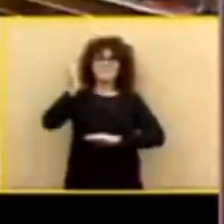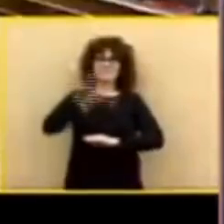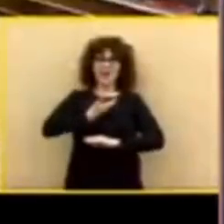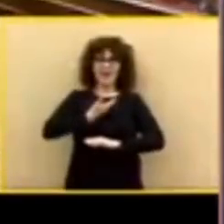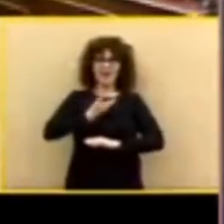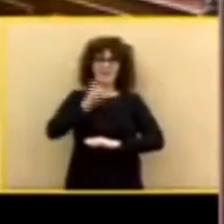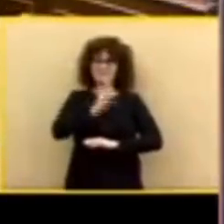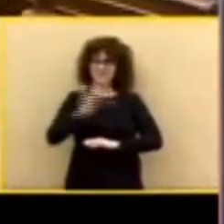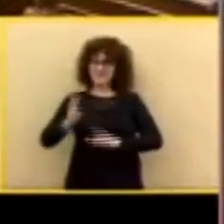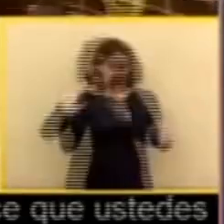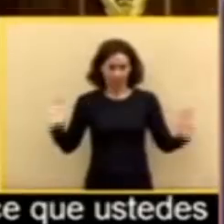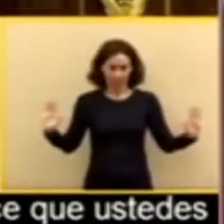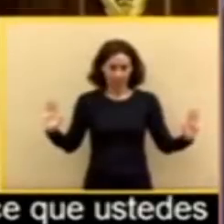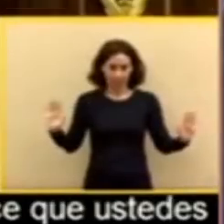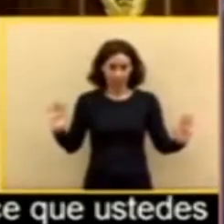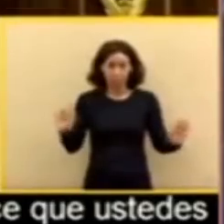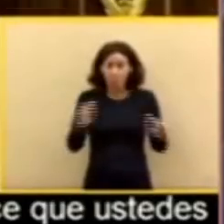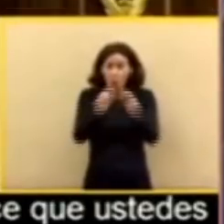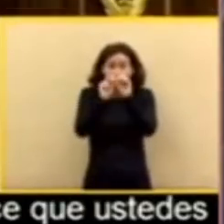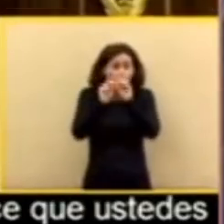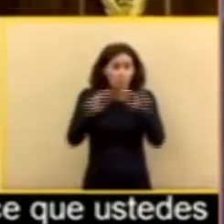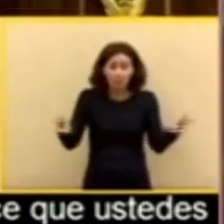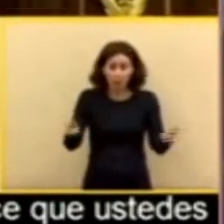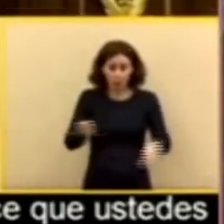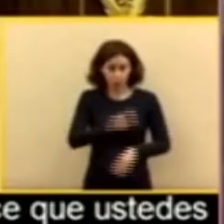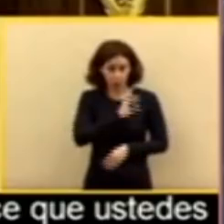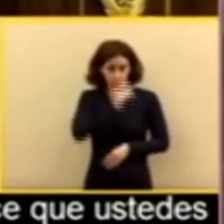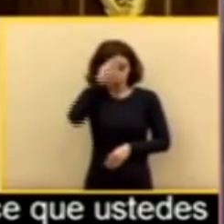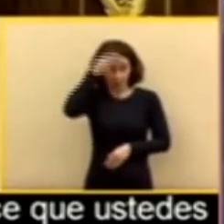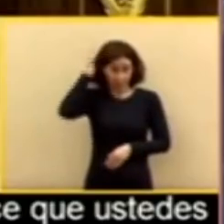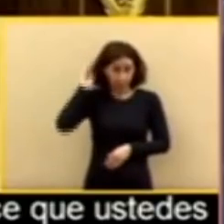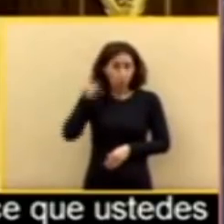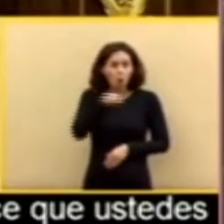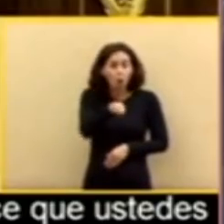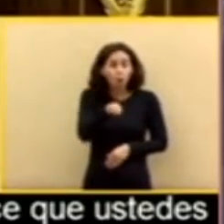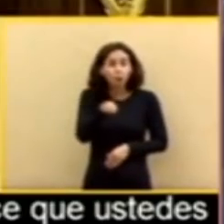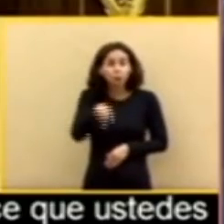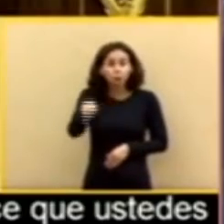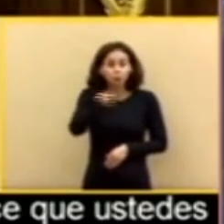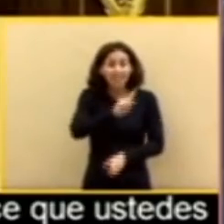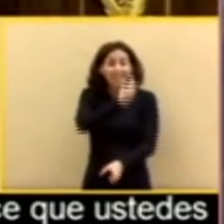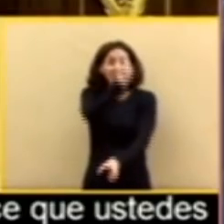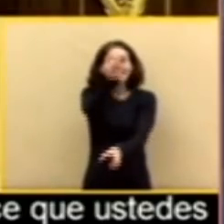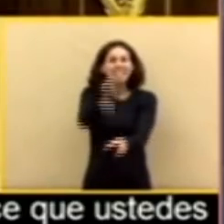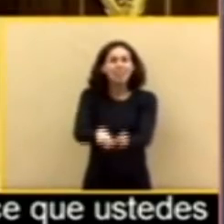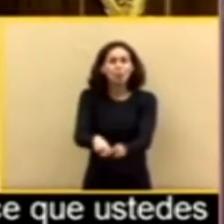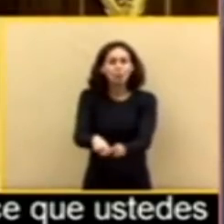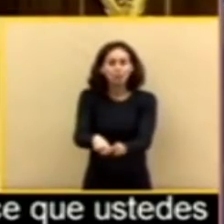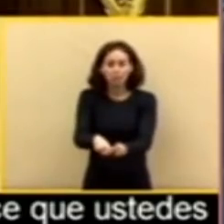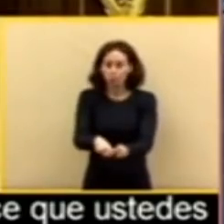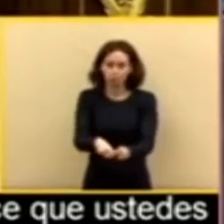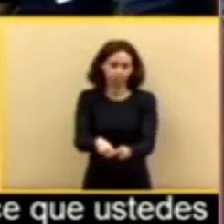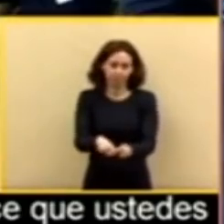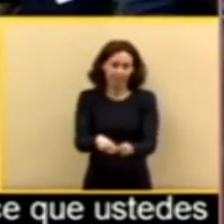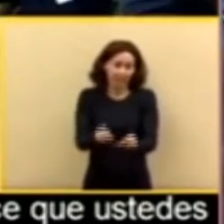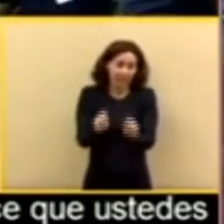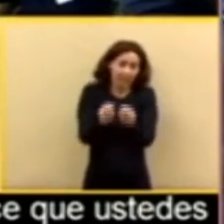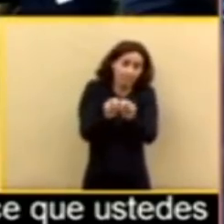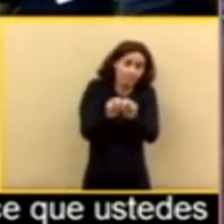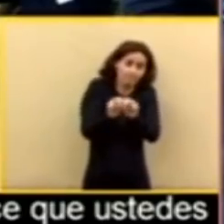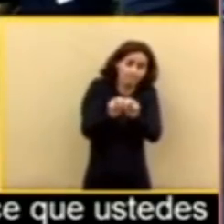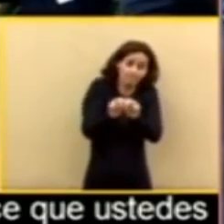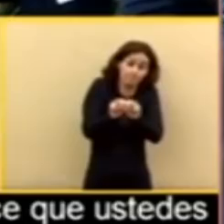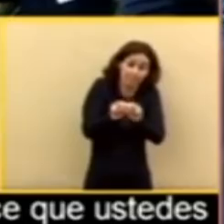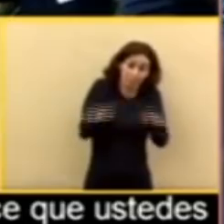Bien. Pero este tipo de cosas, al final, a quien acaba destruyendo es al que las hace. Claro. Yo